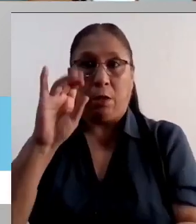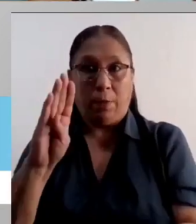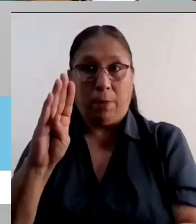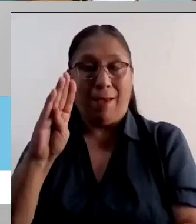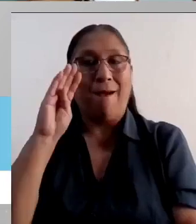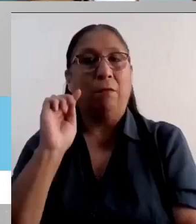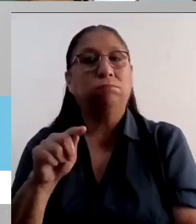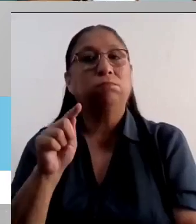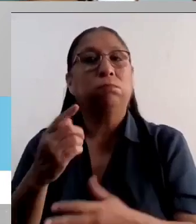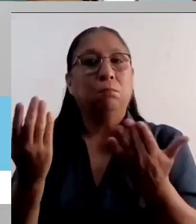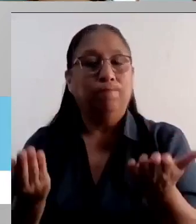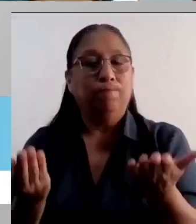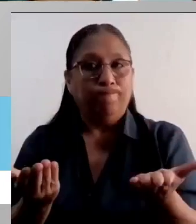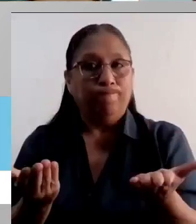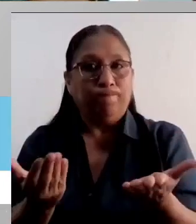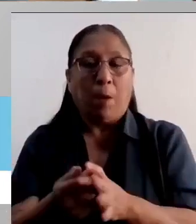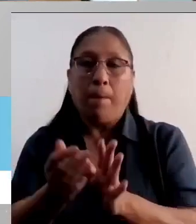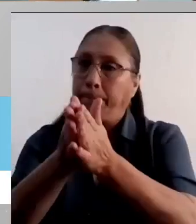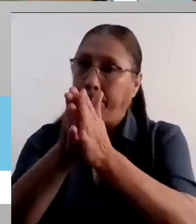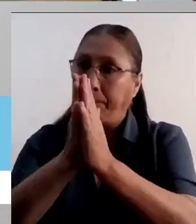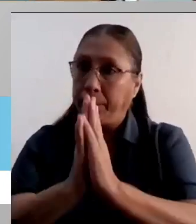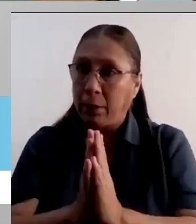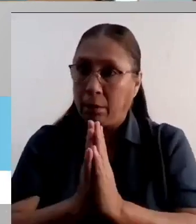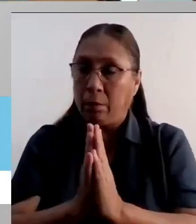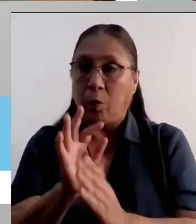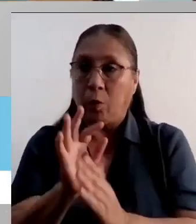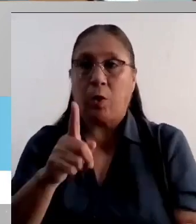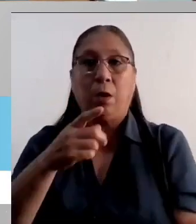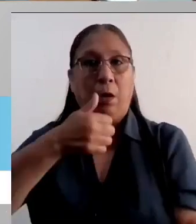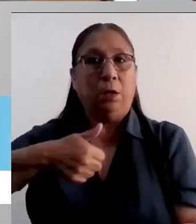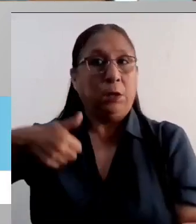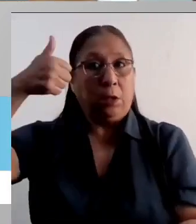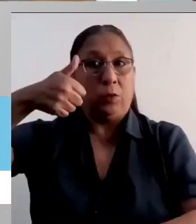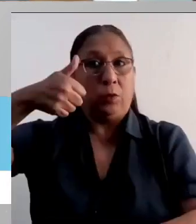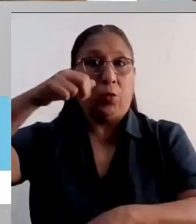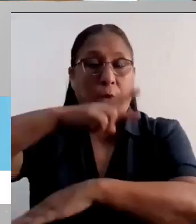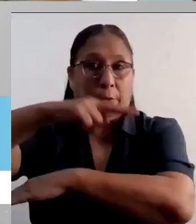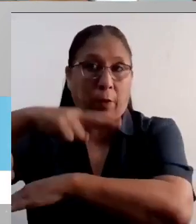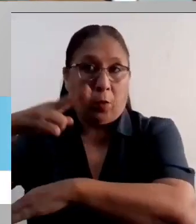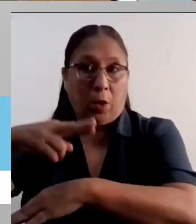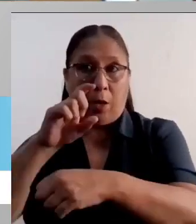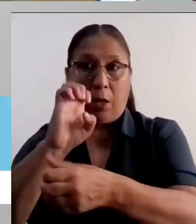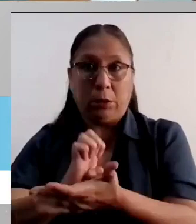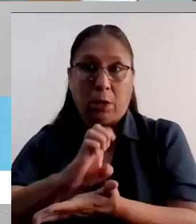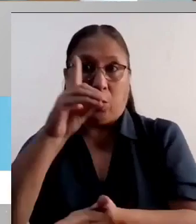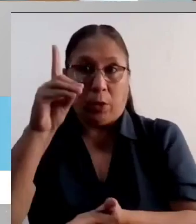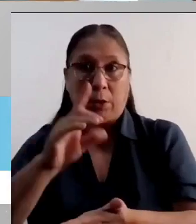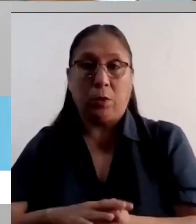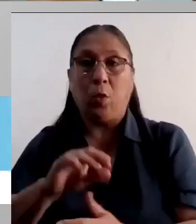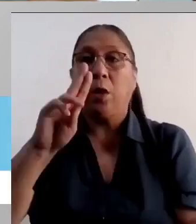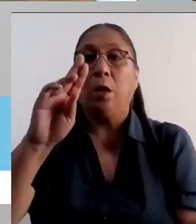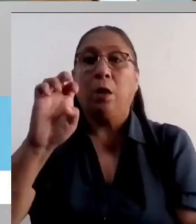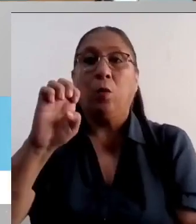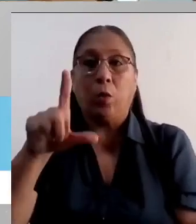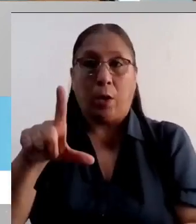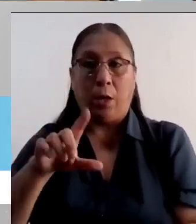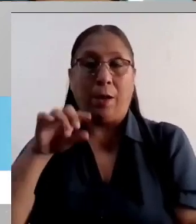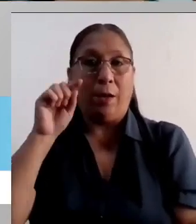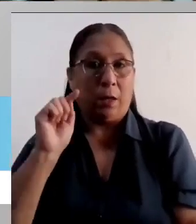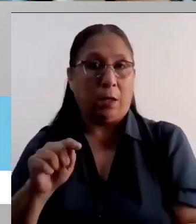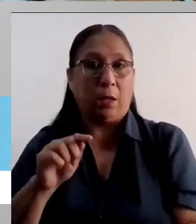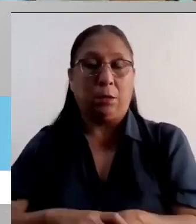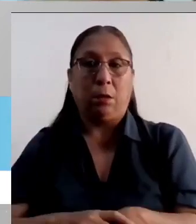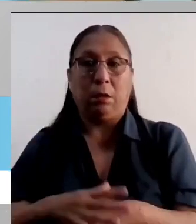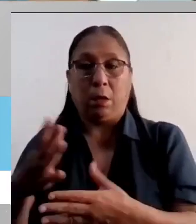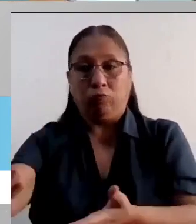estamos solicitando que las direcciones regionales de educación y la SUGEL, en el marco de la